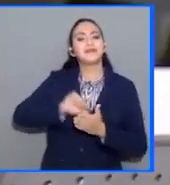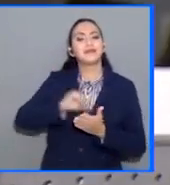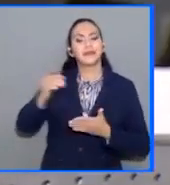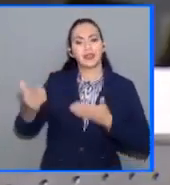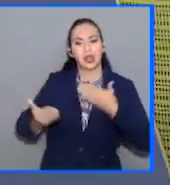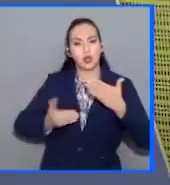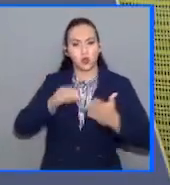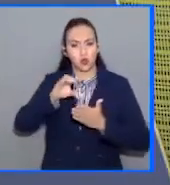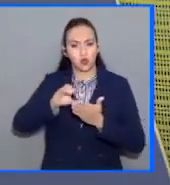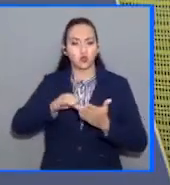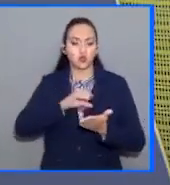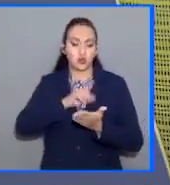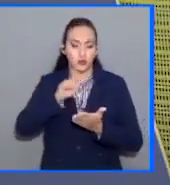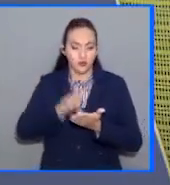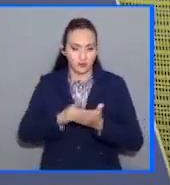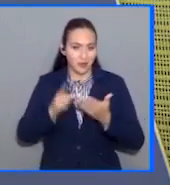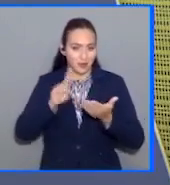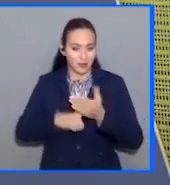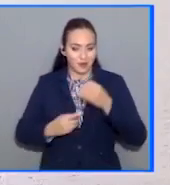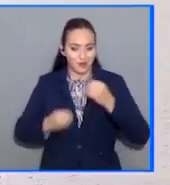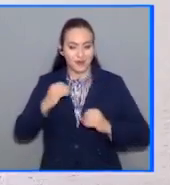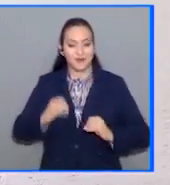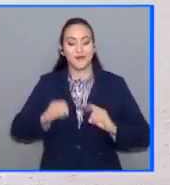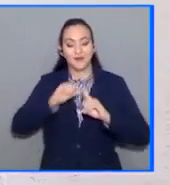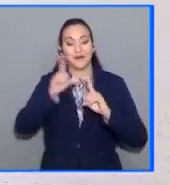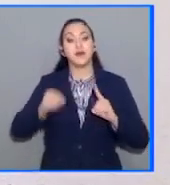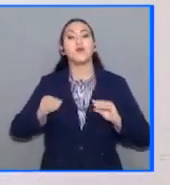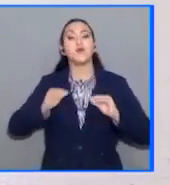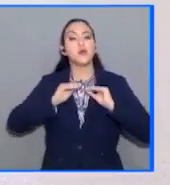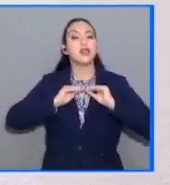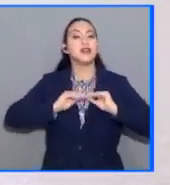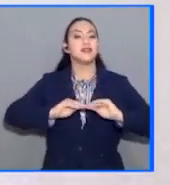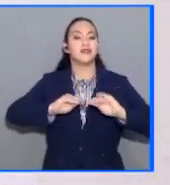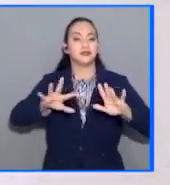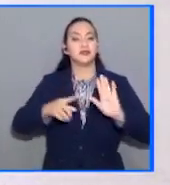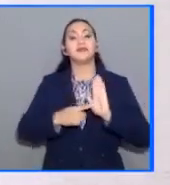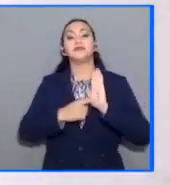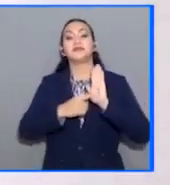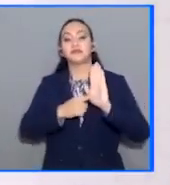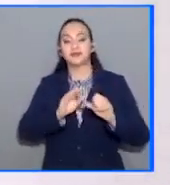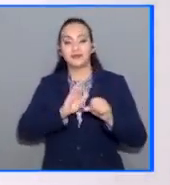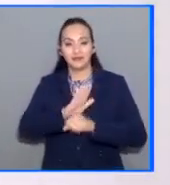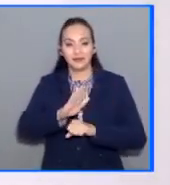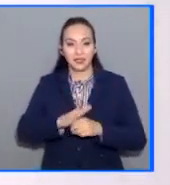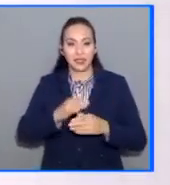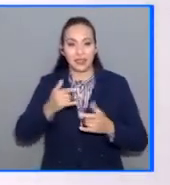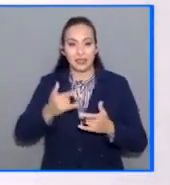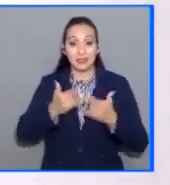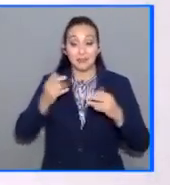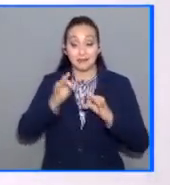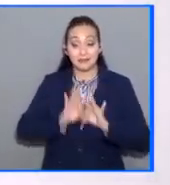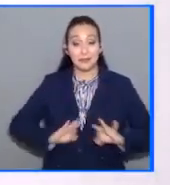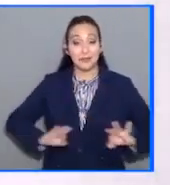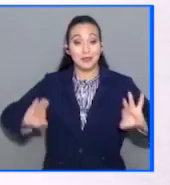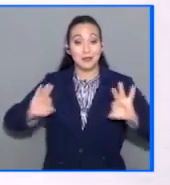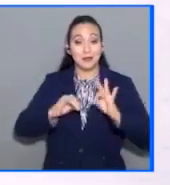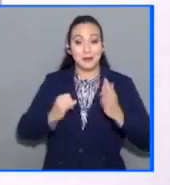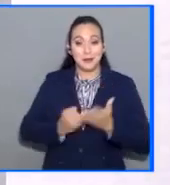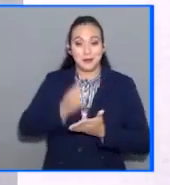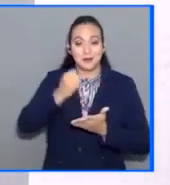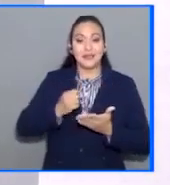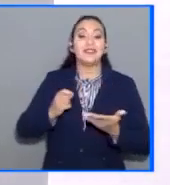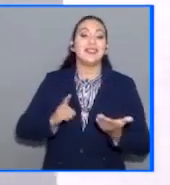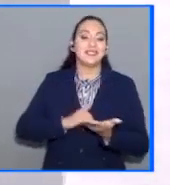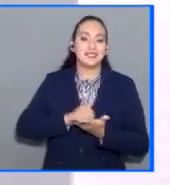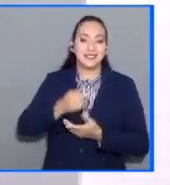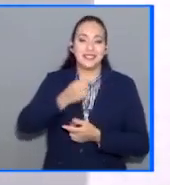Corte presentó una publicación en la que sistematiza los precedentes de la Corte Interamericana en materia de derechos de niñas,